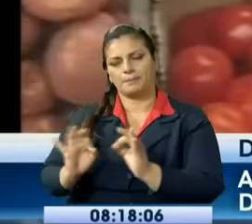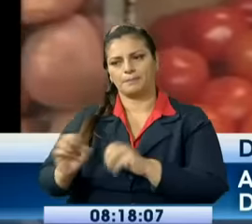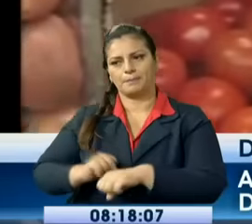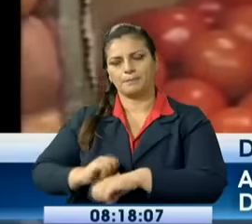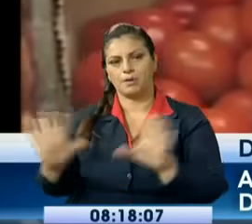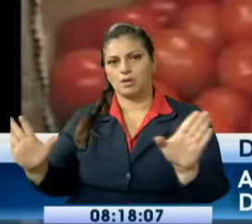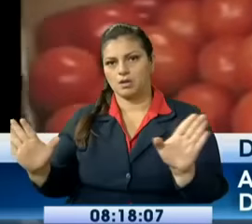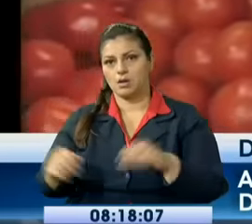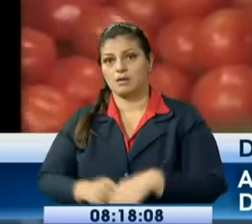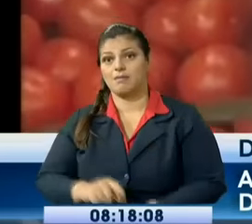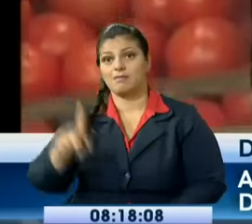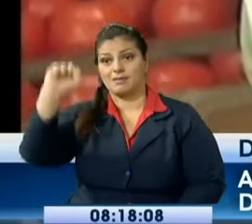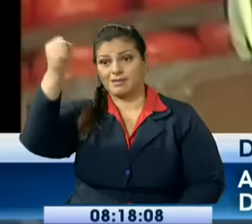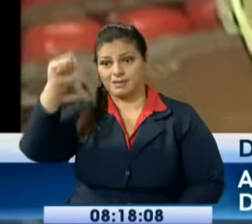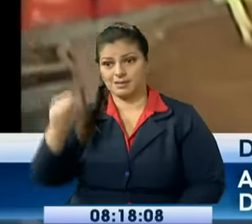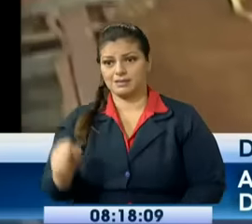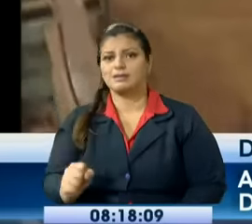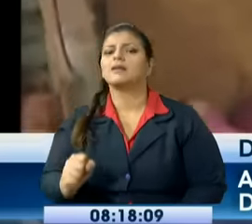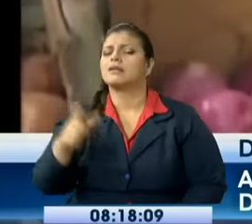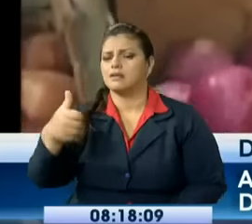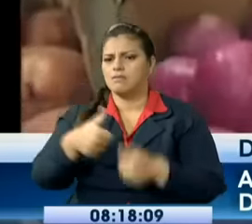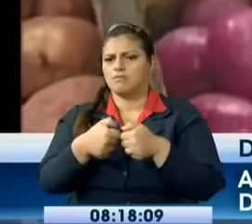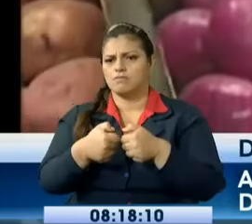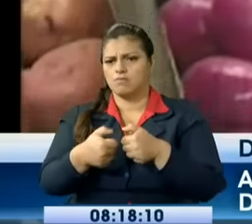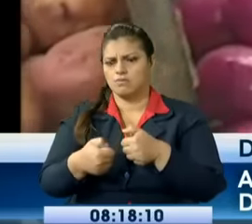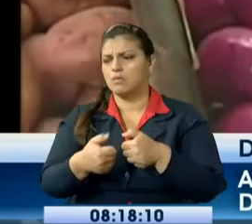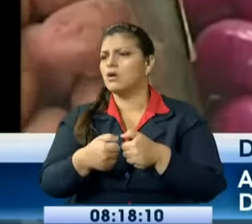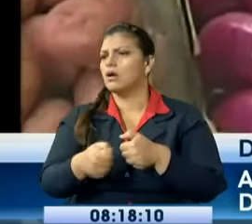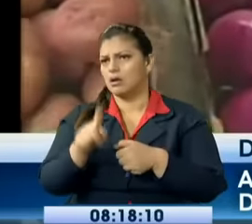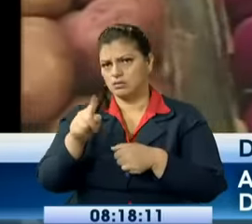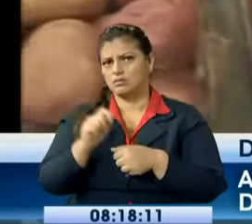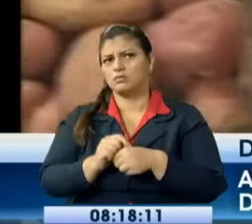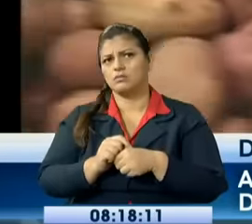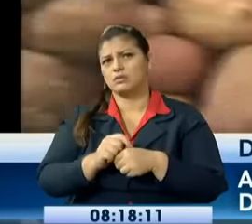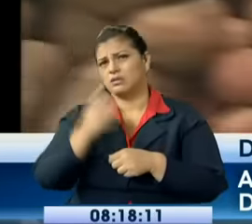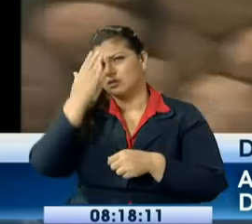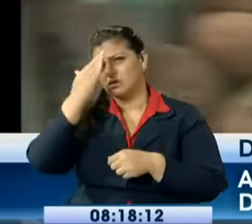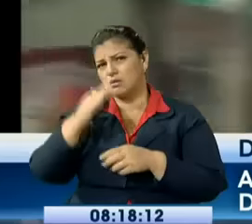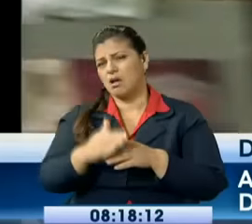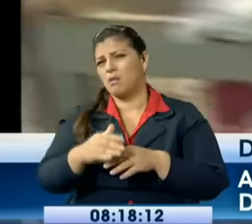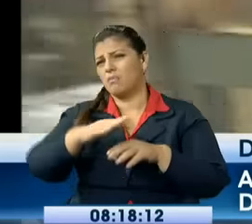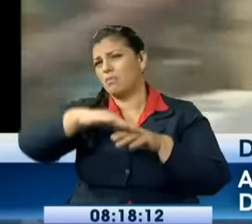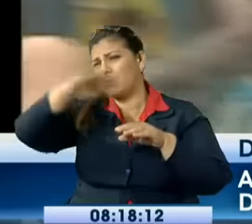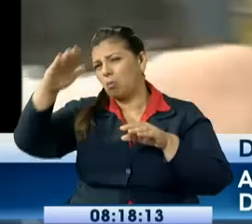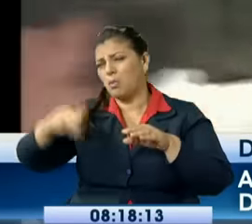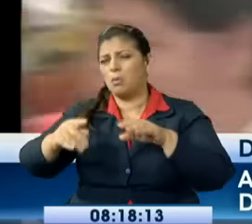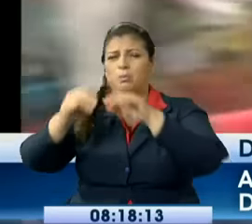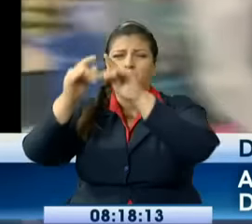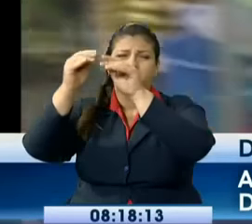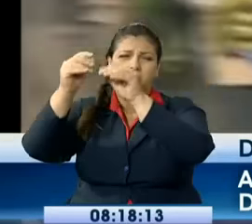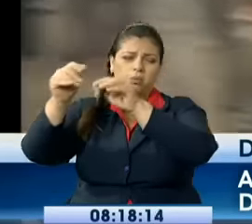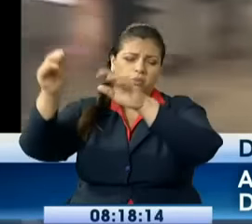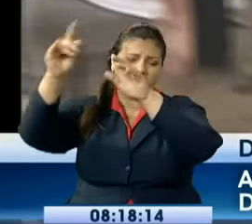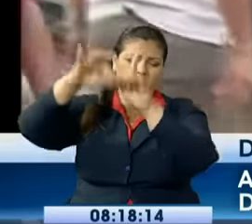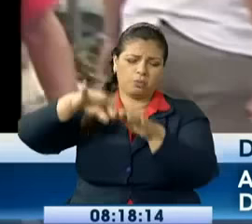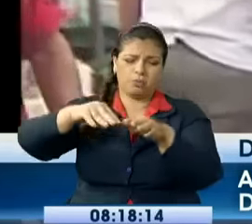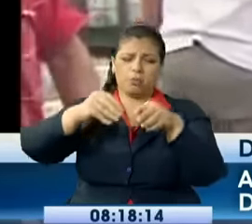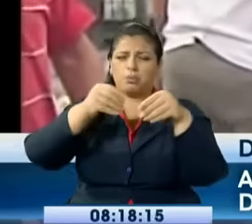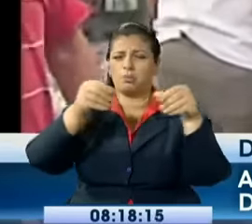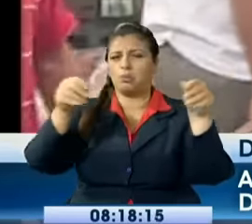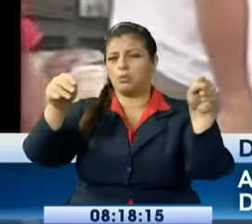la ceniza, ese que ha afectado, nada más. Eso sí es verdad. Muchísimas gracias, mi señora. Acá el problema creo que de siempre, una balanza. ¿Qué